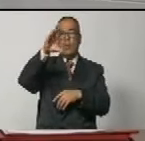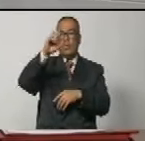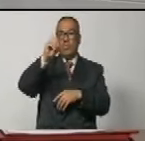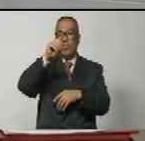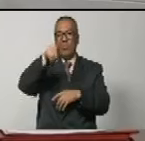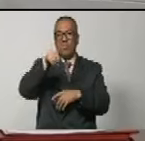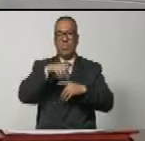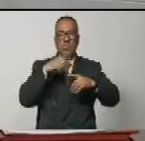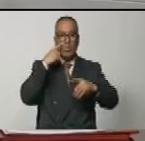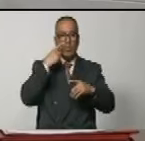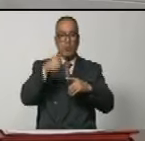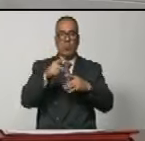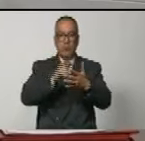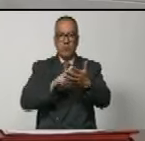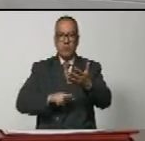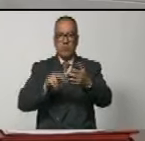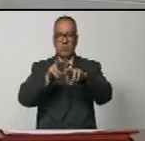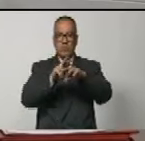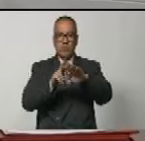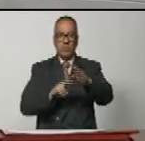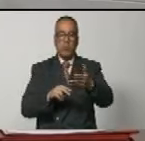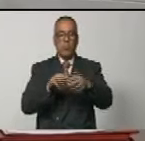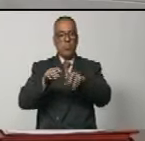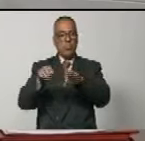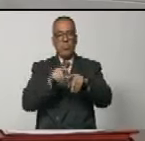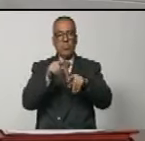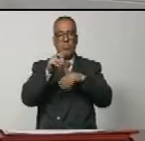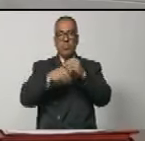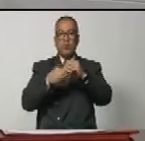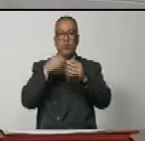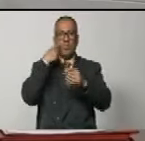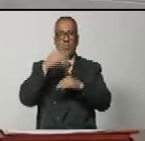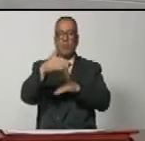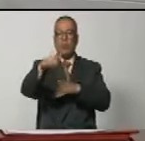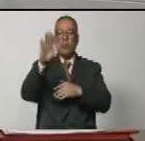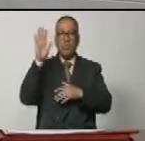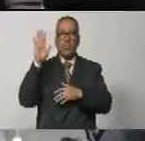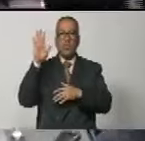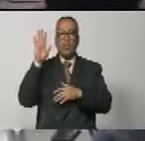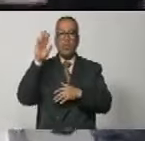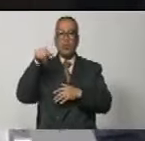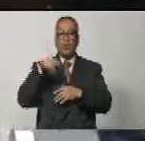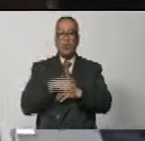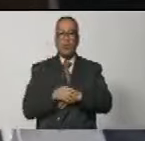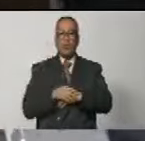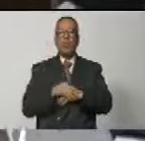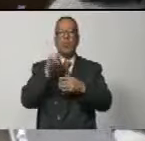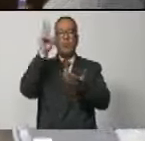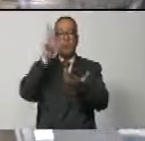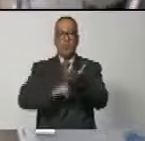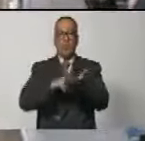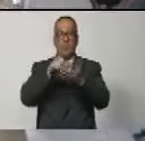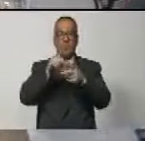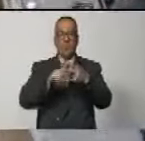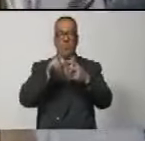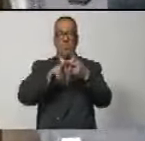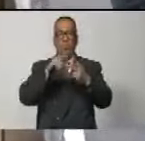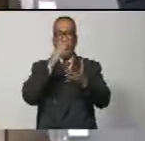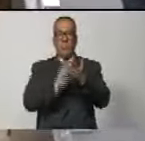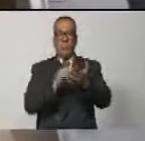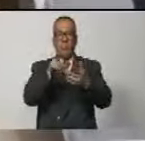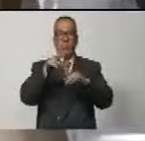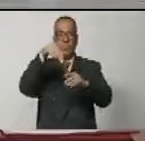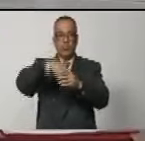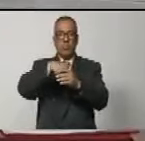Montezuma Ruiz, que fue leído por la secretaria, sírvase indicarlo con la señal de costumbre. Aprobado con las 2/3 partes